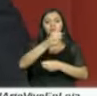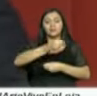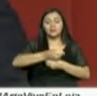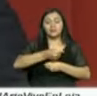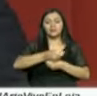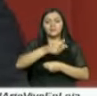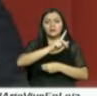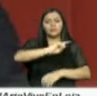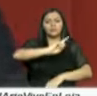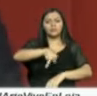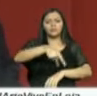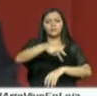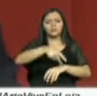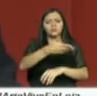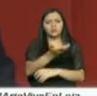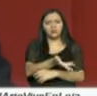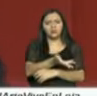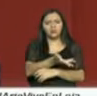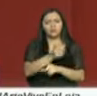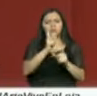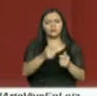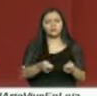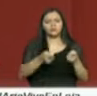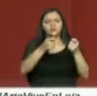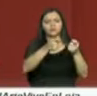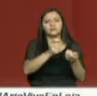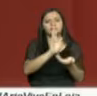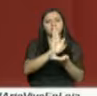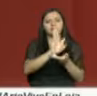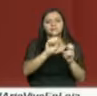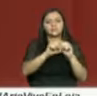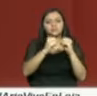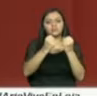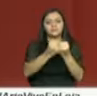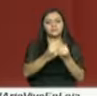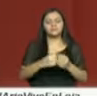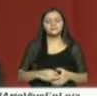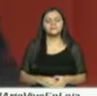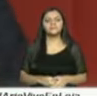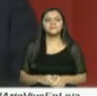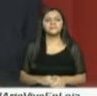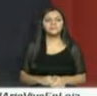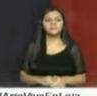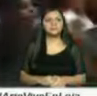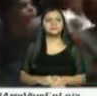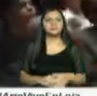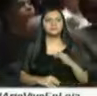como profesionales y les otorga seguridad social.